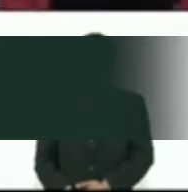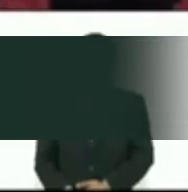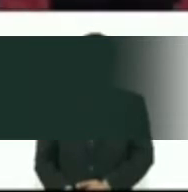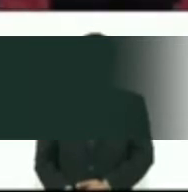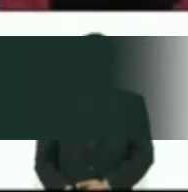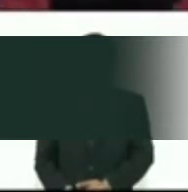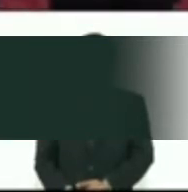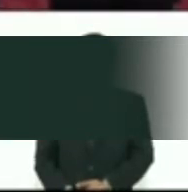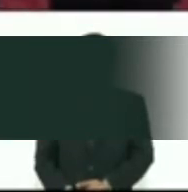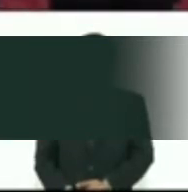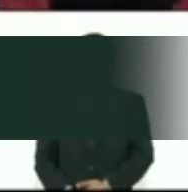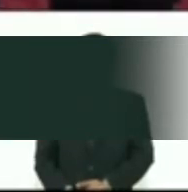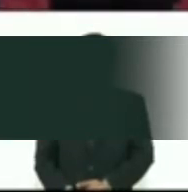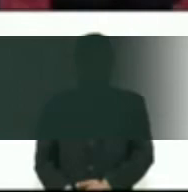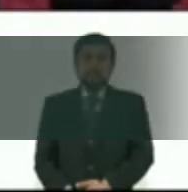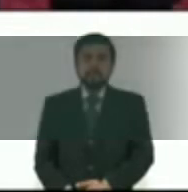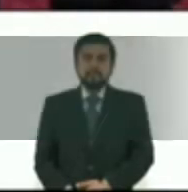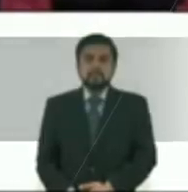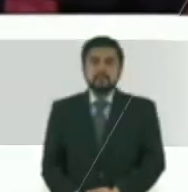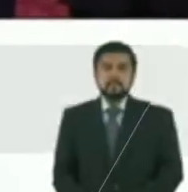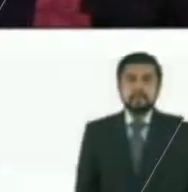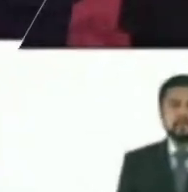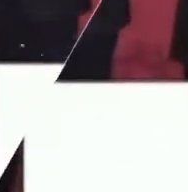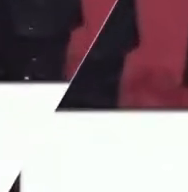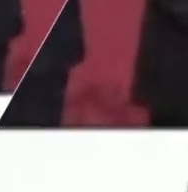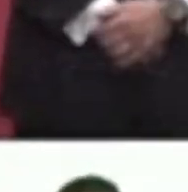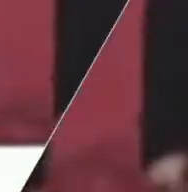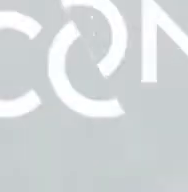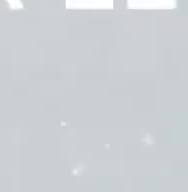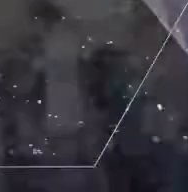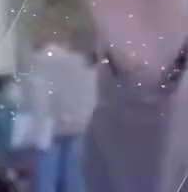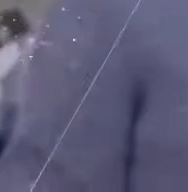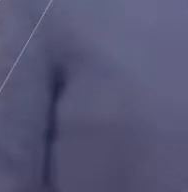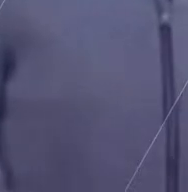para que emplaquen y reemplaquen en la Ciudad de México.